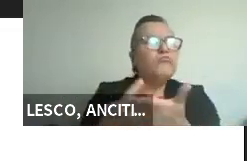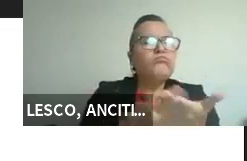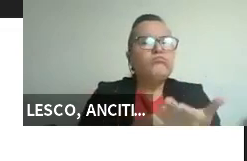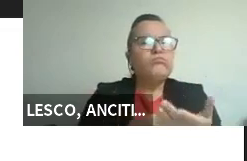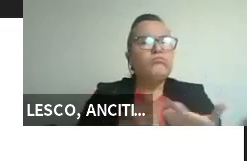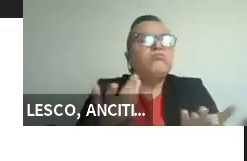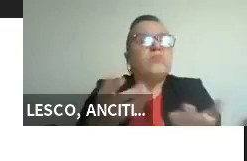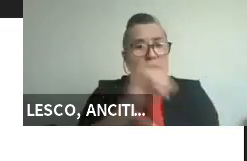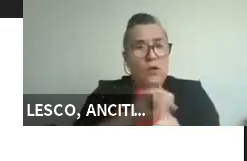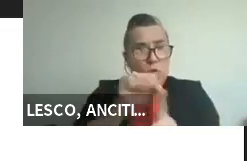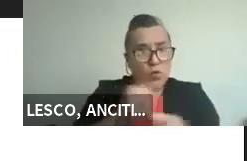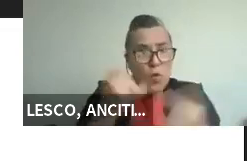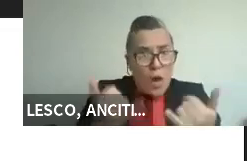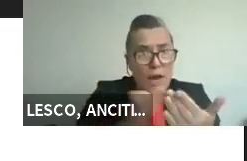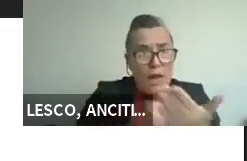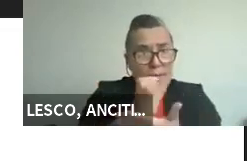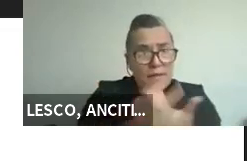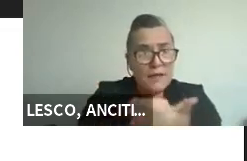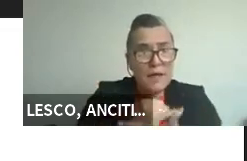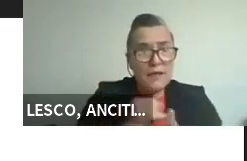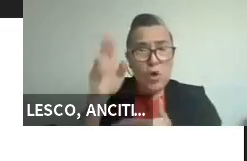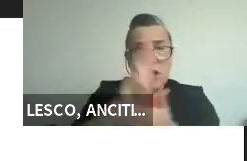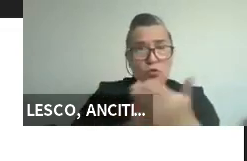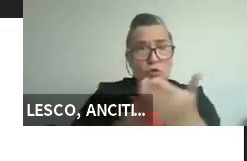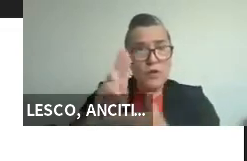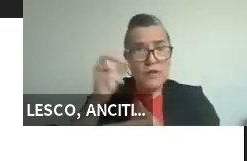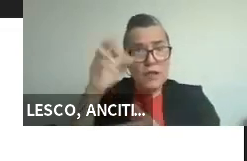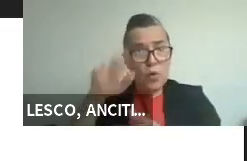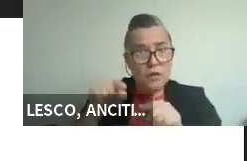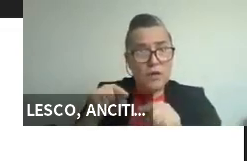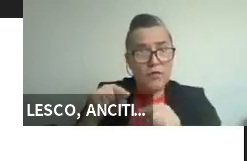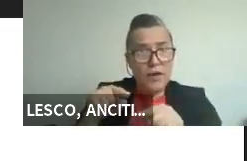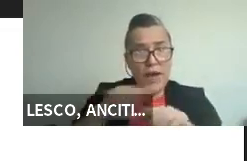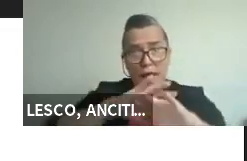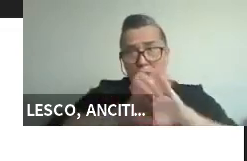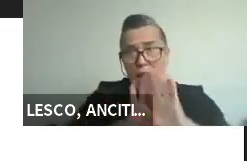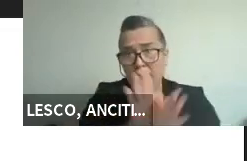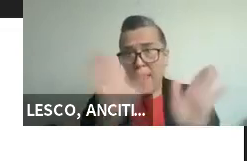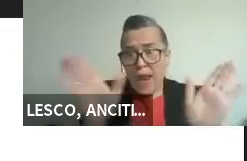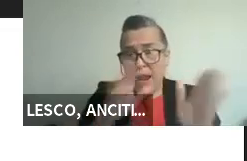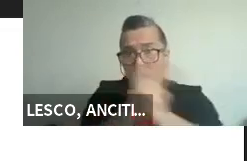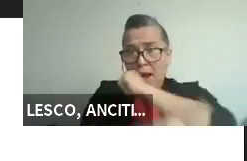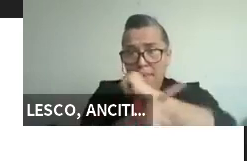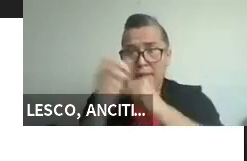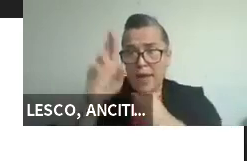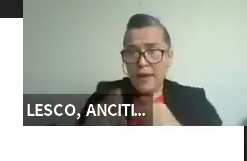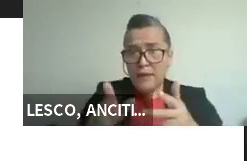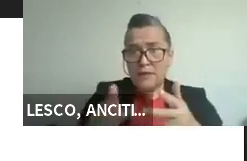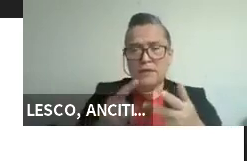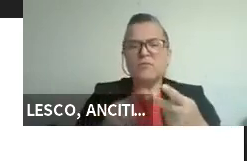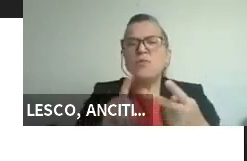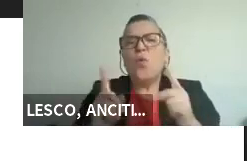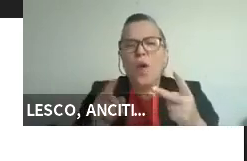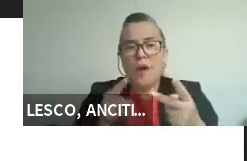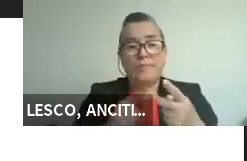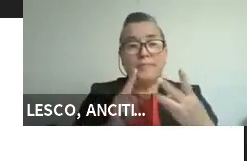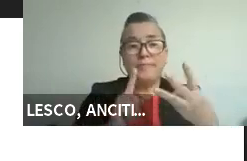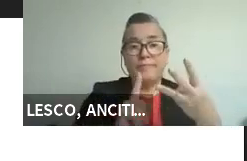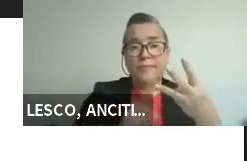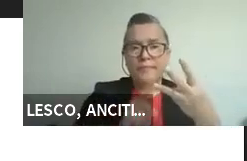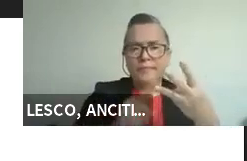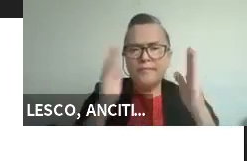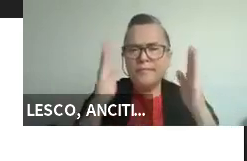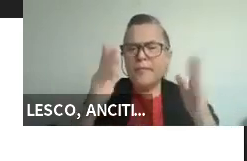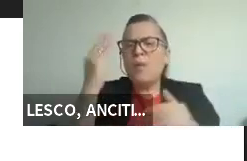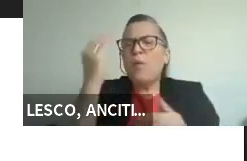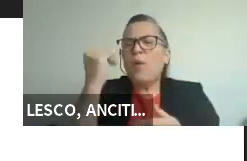situación actual de la investigación en las universidades de costa rica y en nuestro país en general luego abordaremos la pregunta de